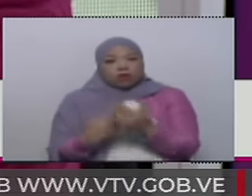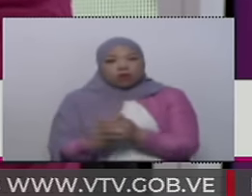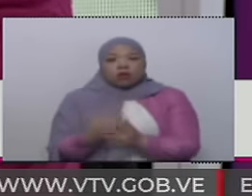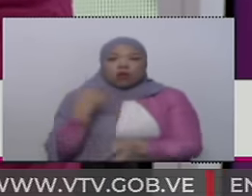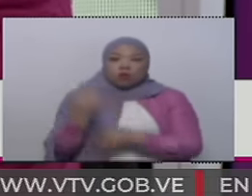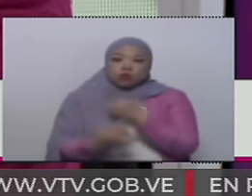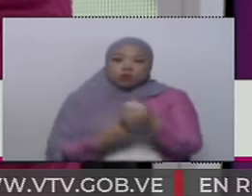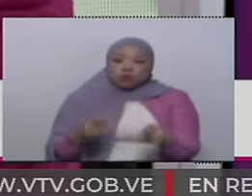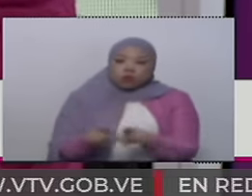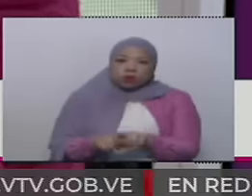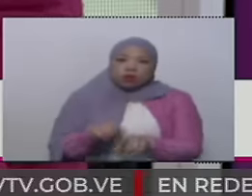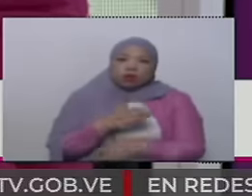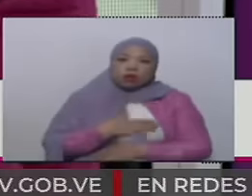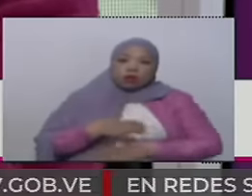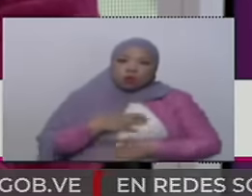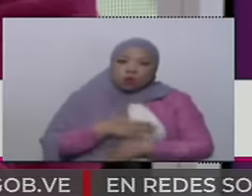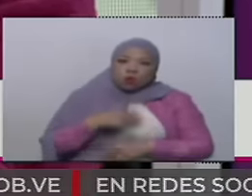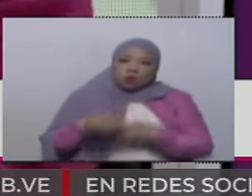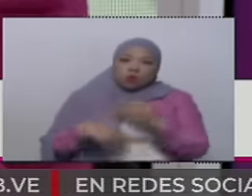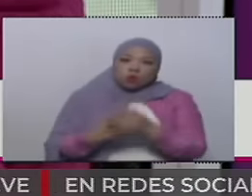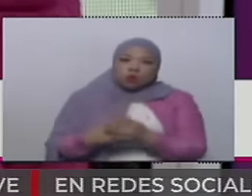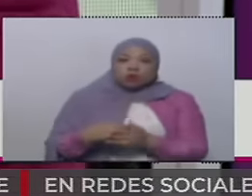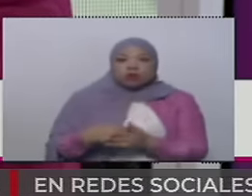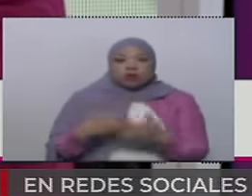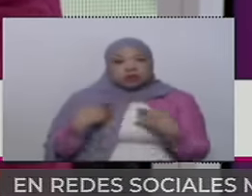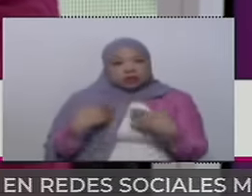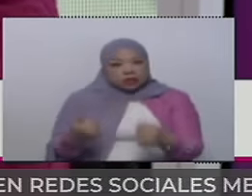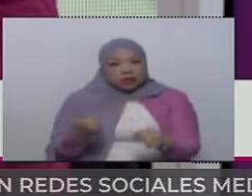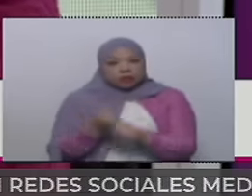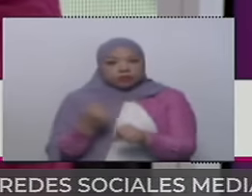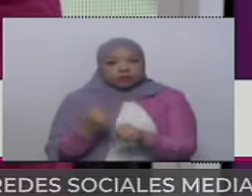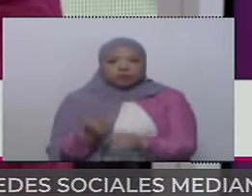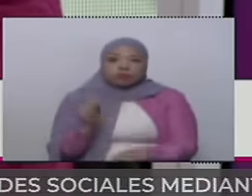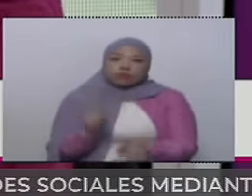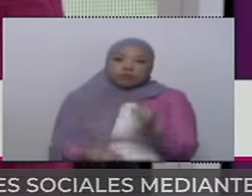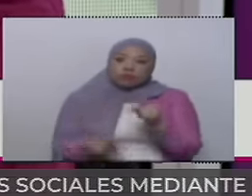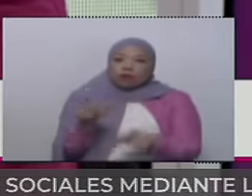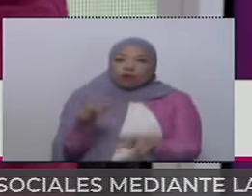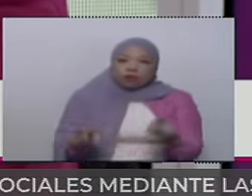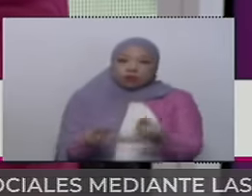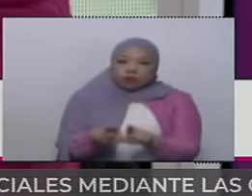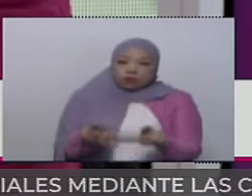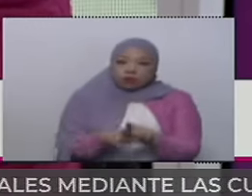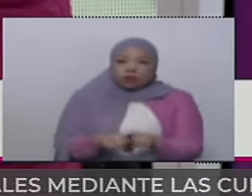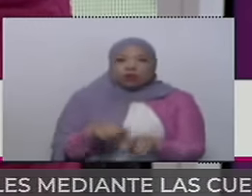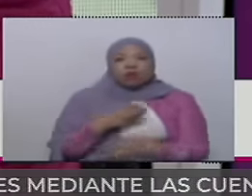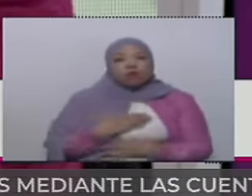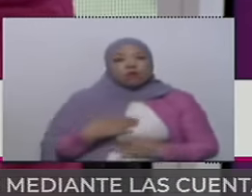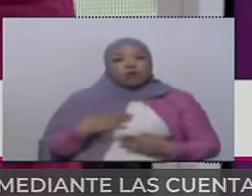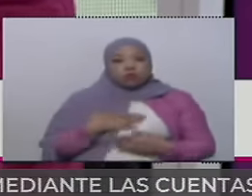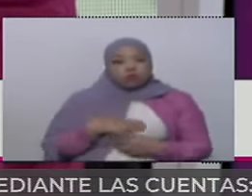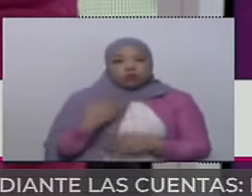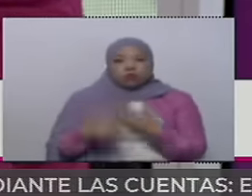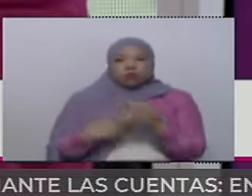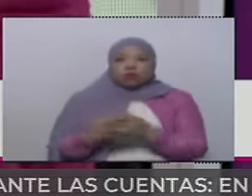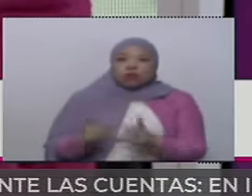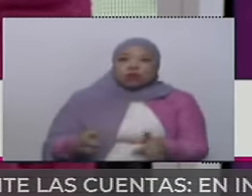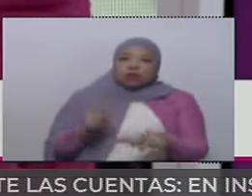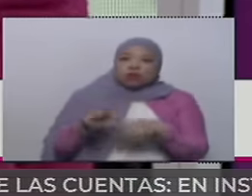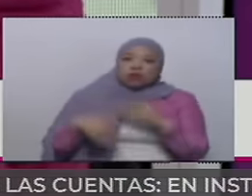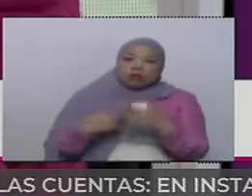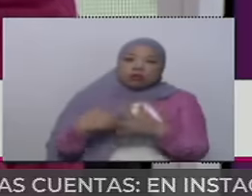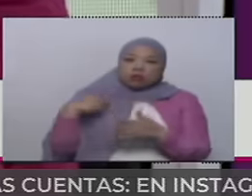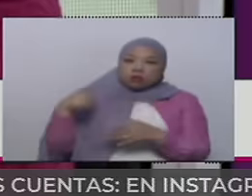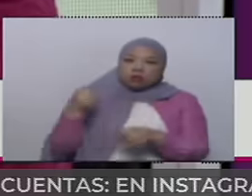tener, bien sea estando sano o estando con alguna patología, es el bienestar que nos va a permitir